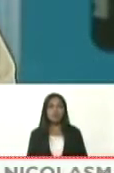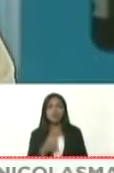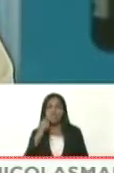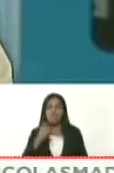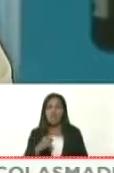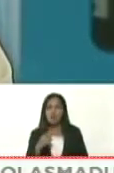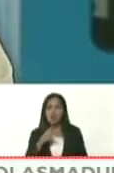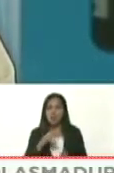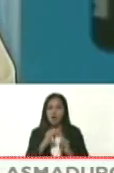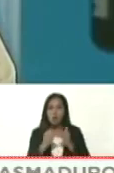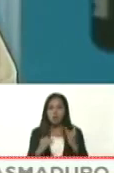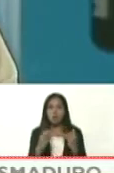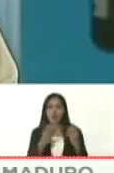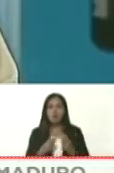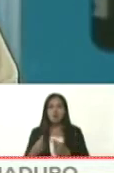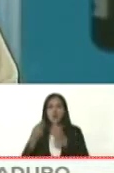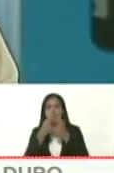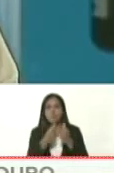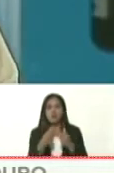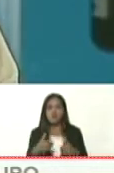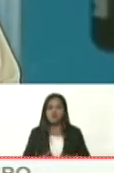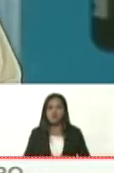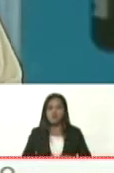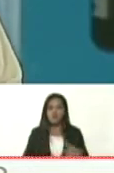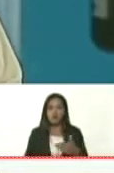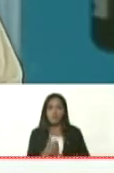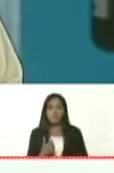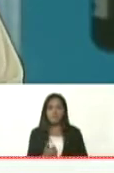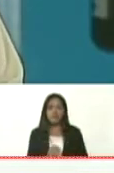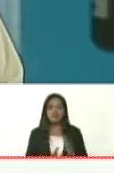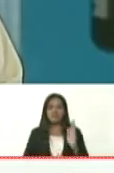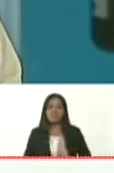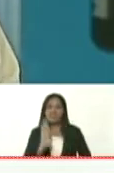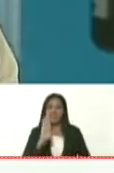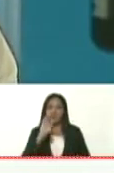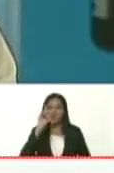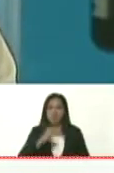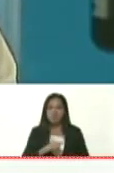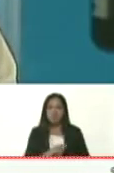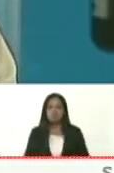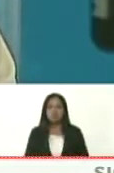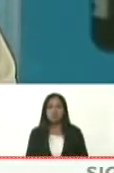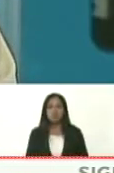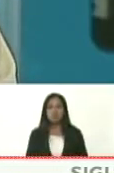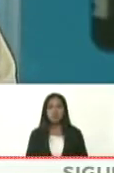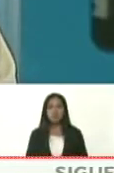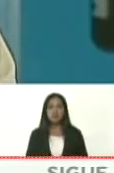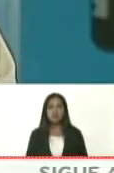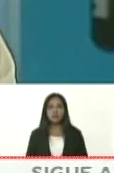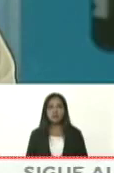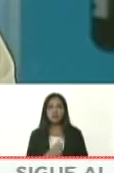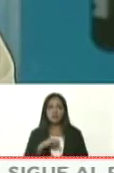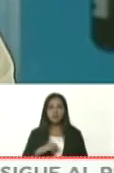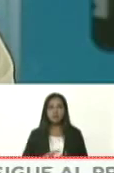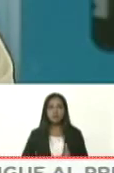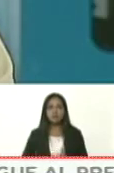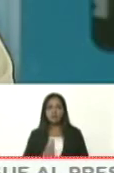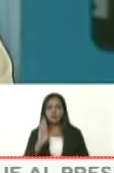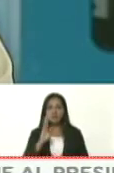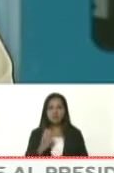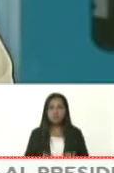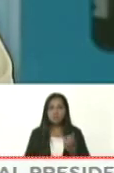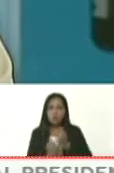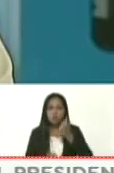de la resistencia a la economía del desarrollo, a la economía sustentada